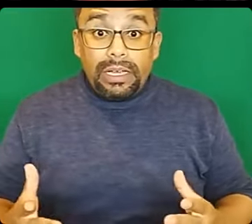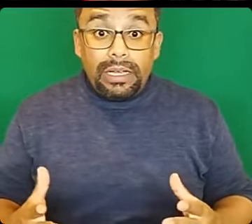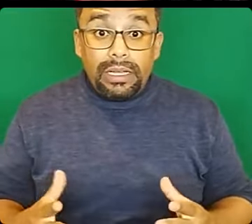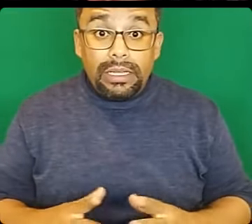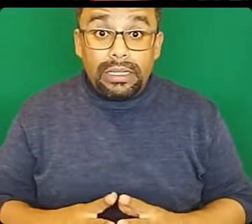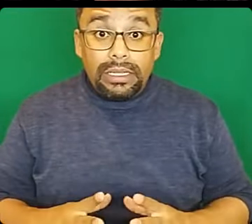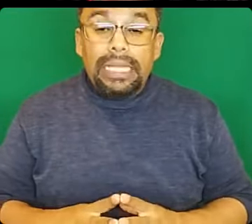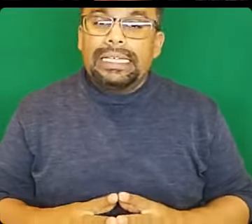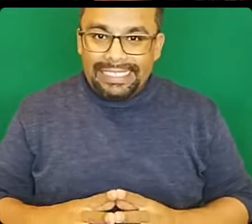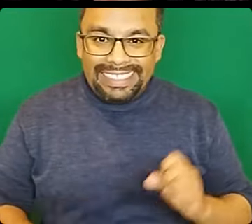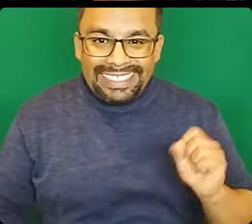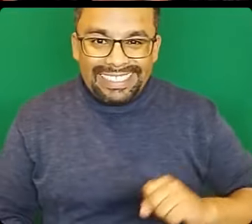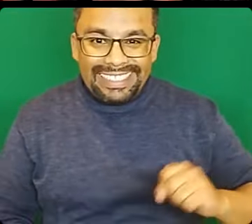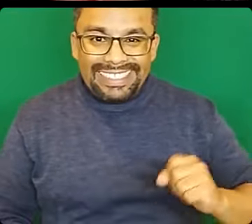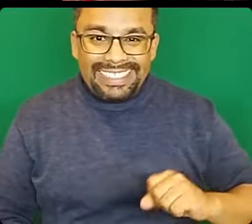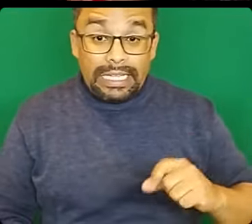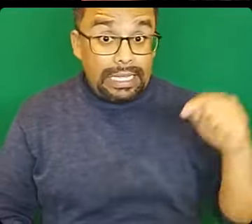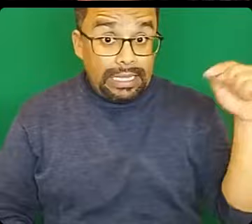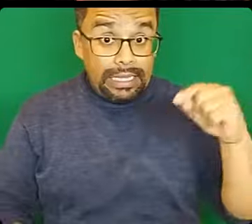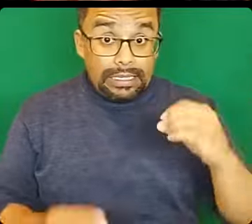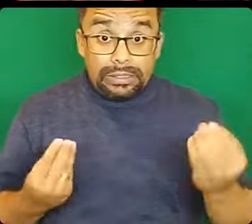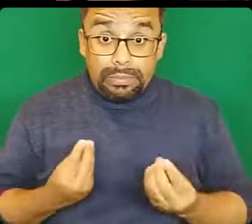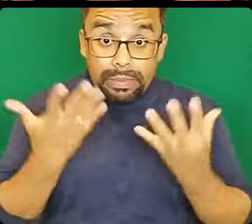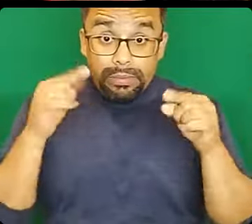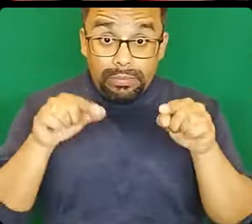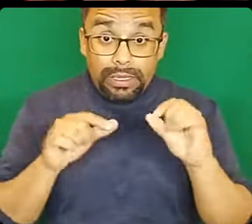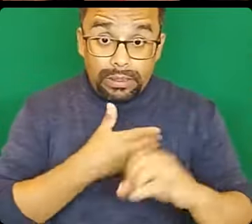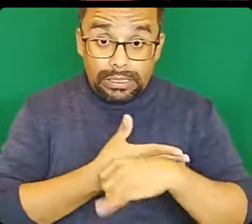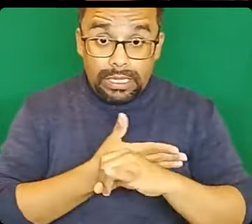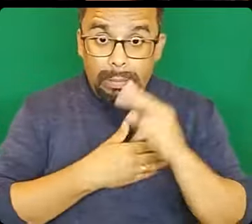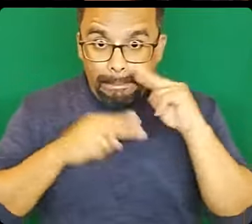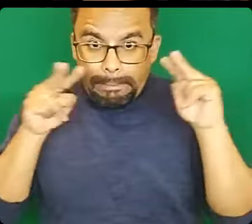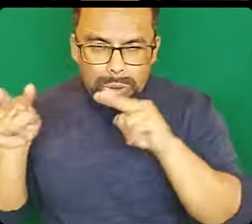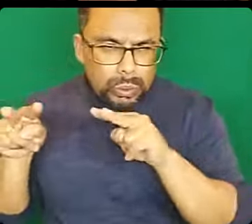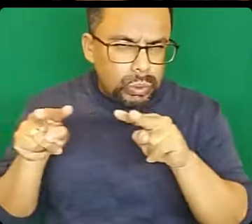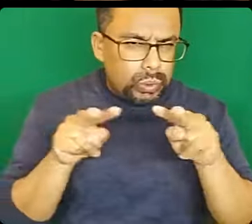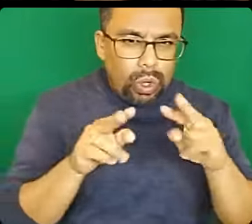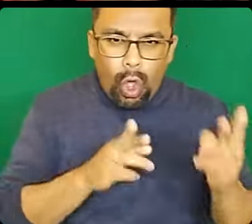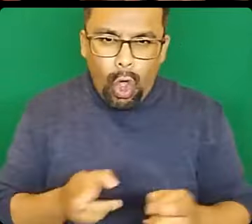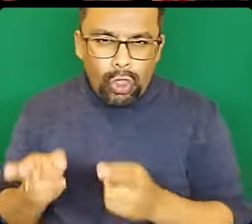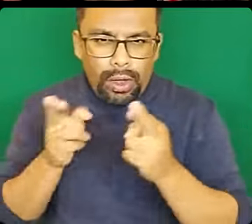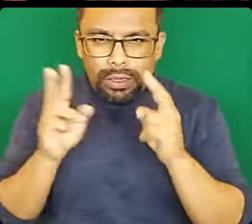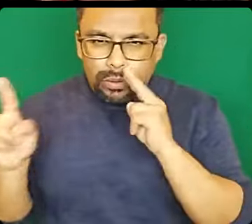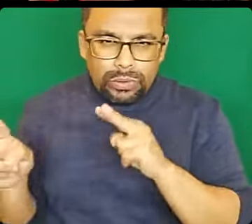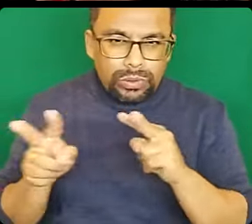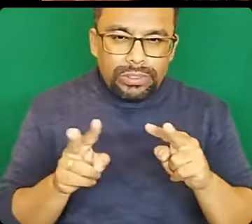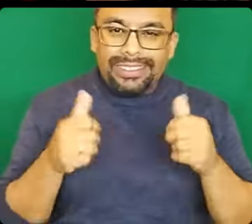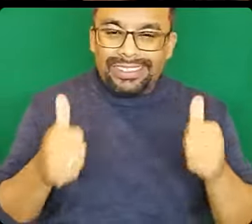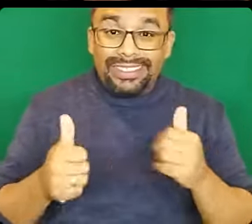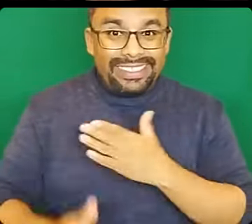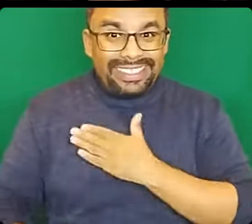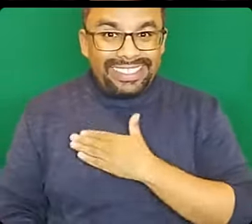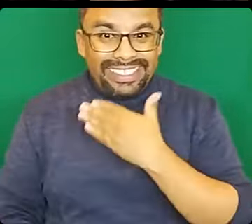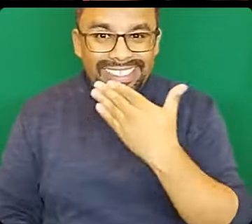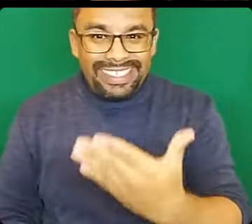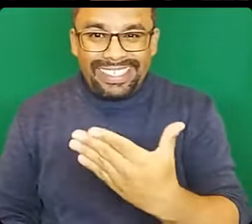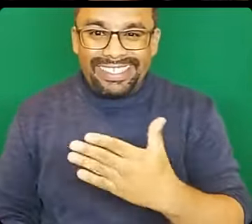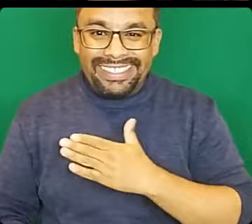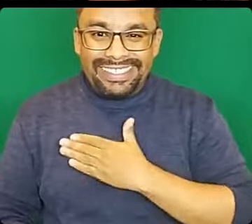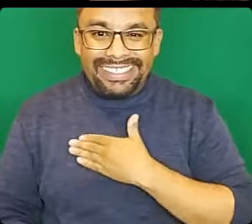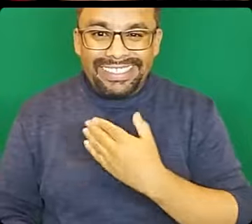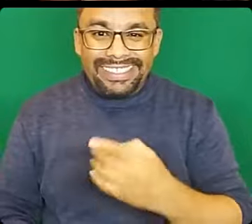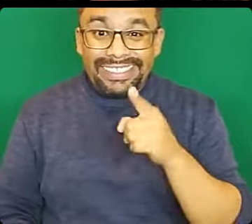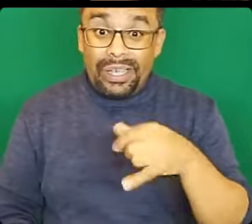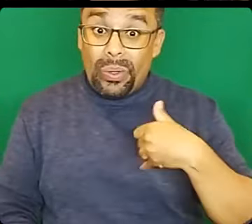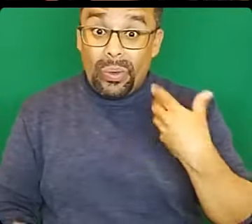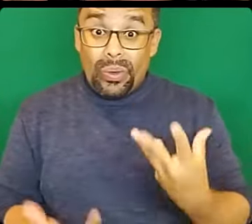Y sí, este en vivo les va a quedar para que ustedes puedan revisar y puedan estar súper pendientes. Silvana, felicitaciones, categoría juvenil, un abrazo